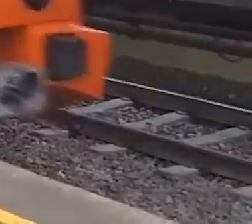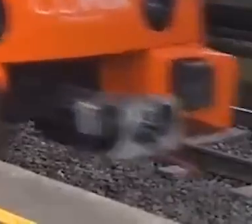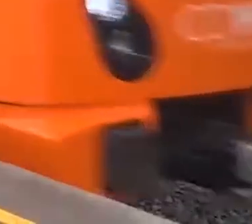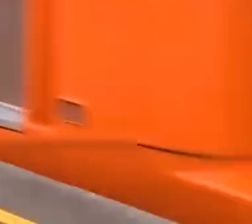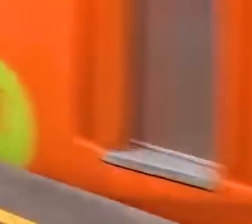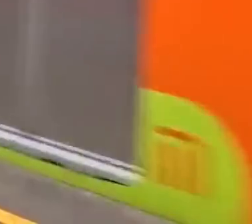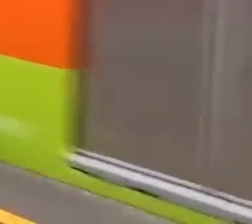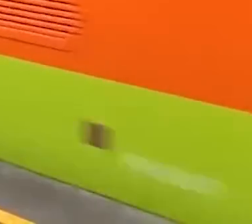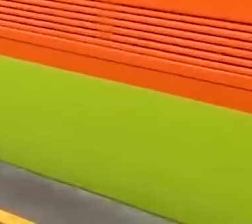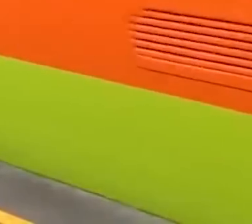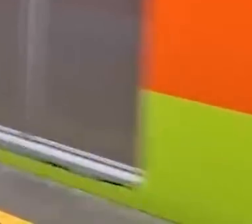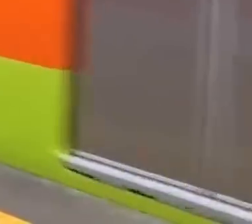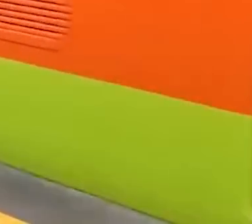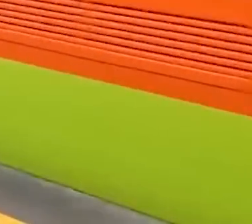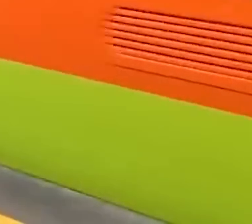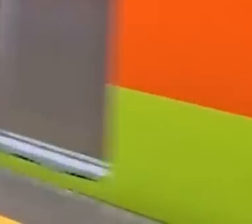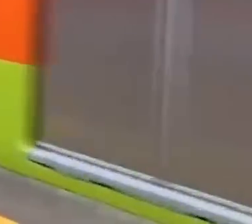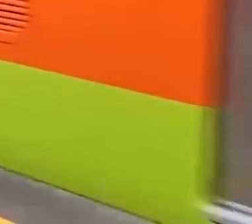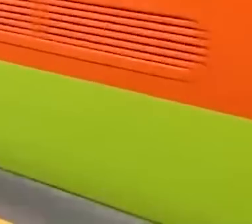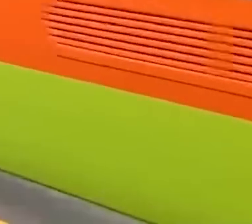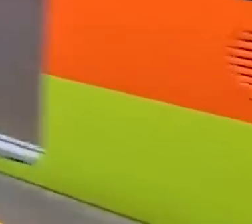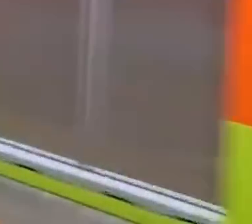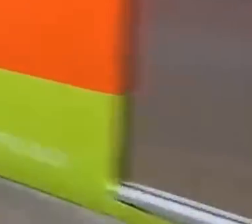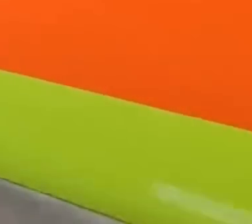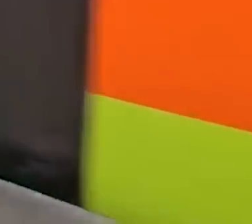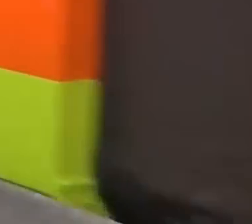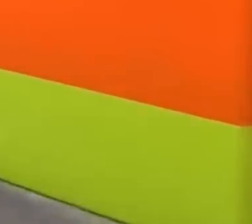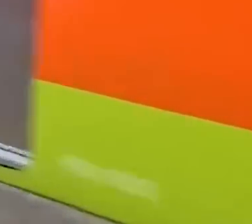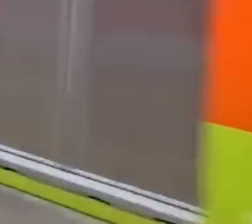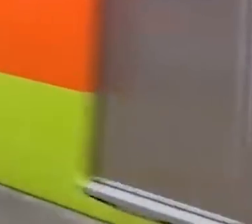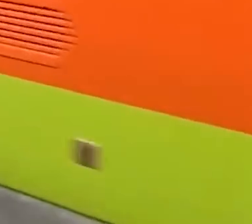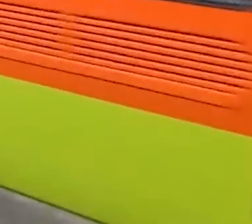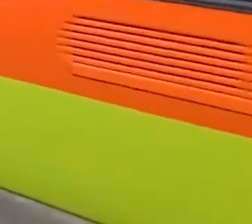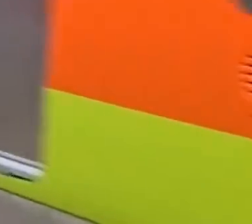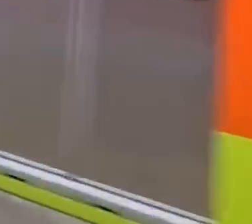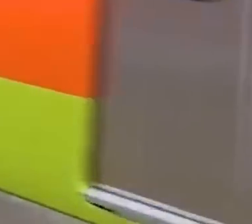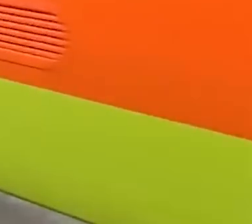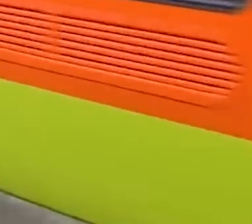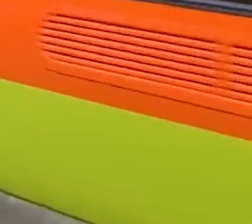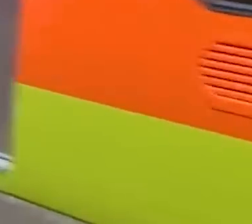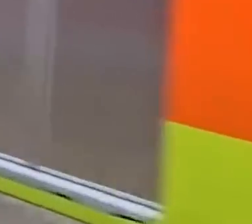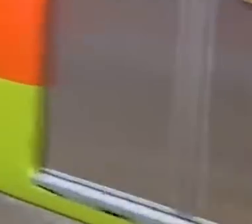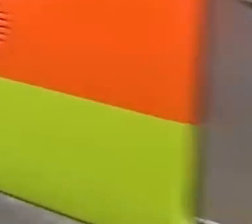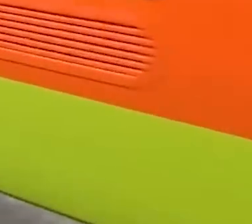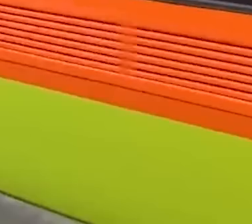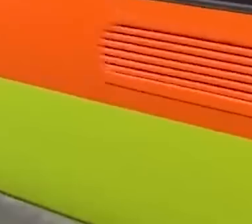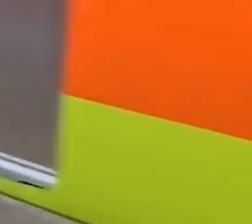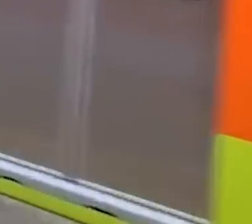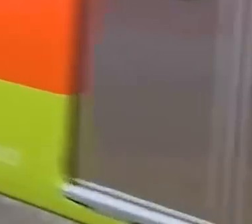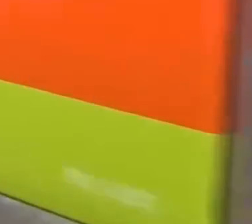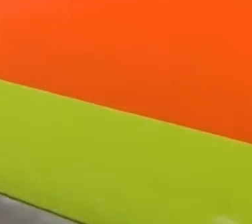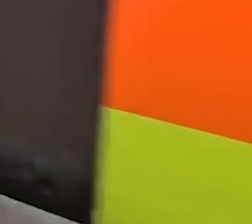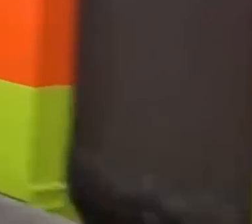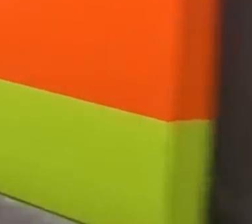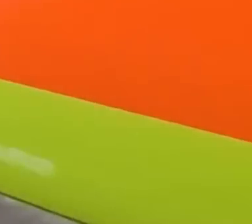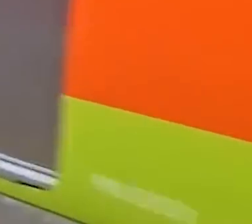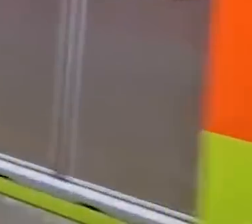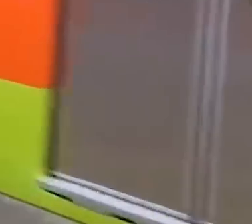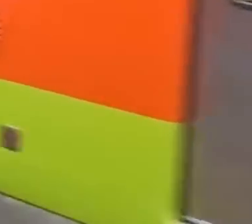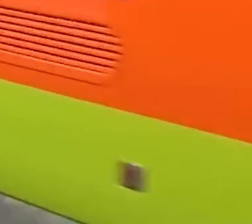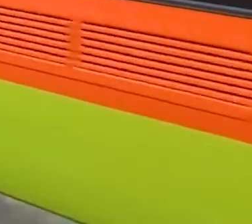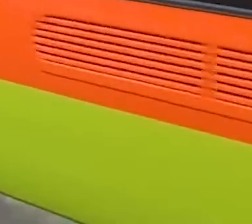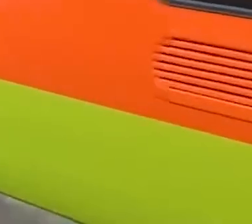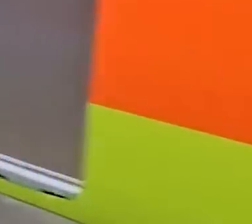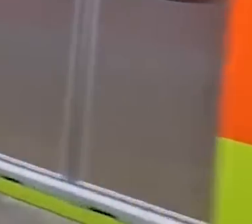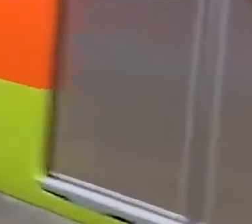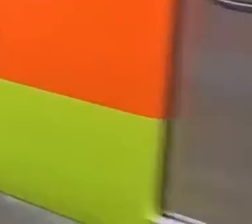estuvo cerrada por las obras de rehabilitación y forma parte de la inversión de 750 millones de pesos, aportados en mayor parte por las